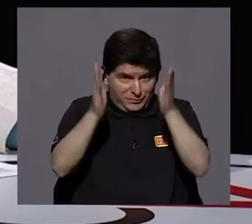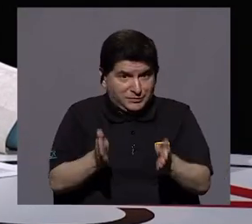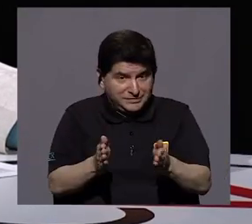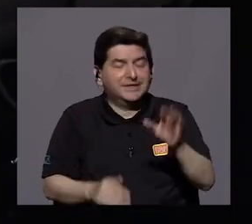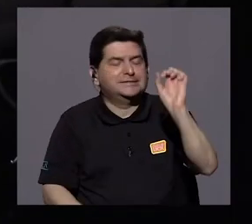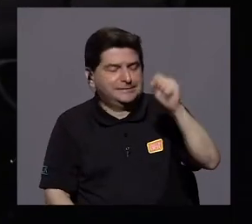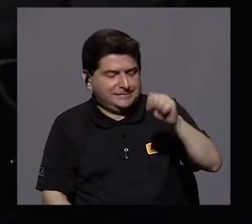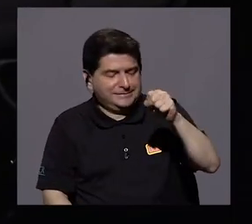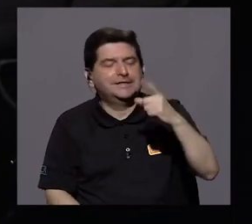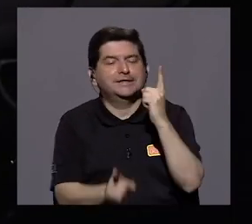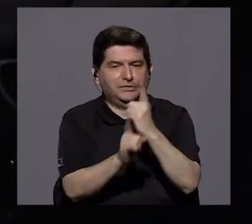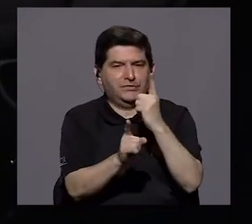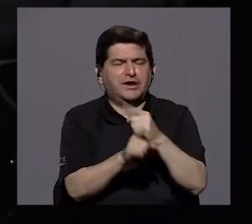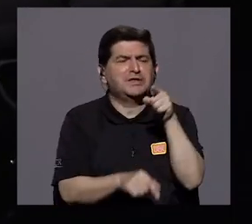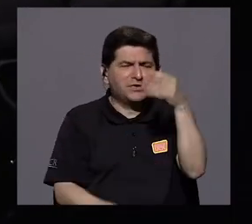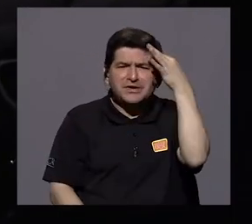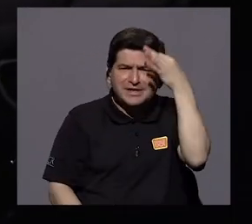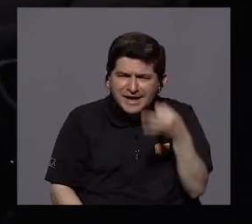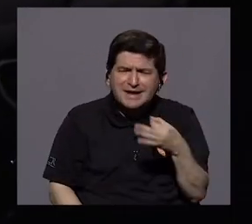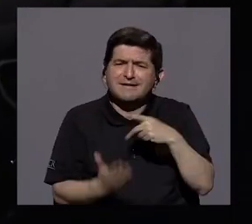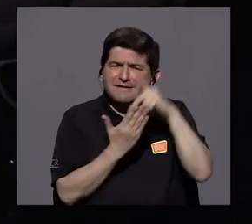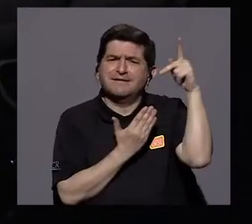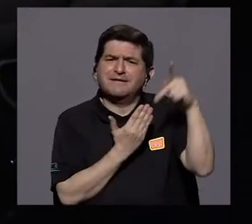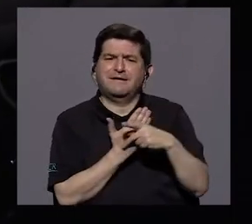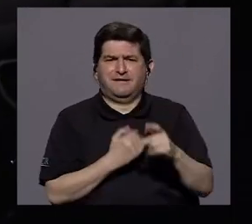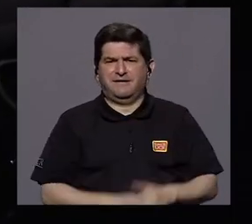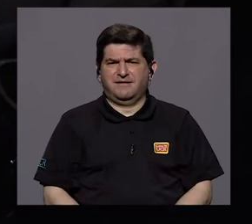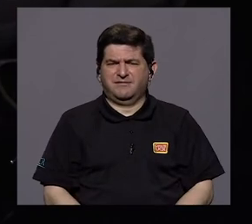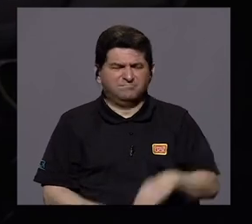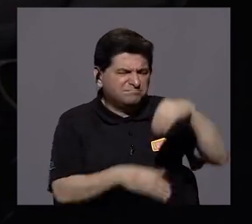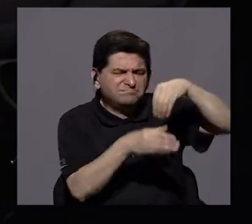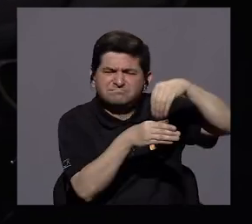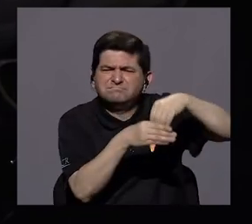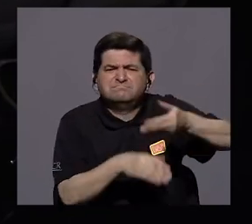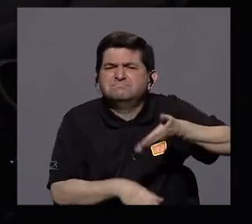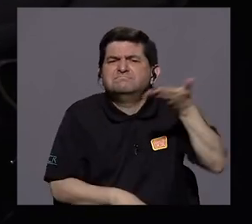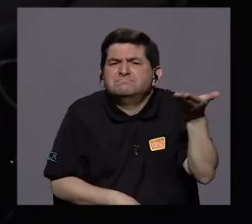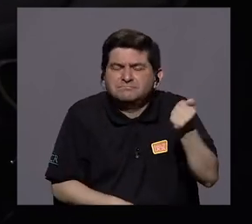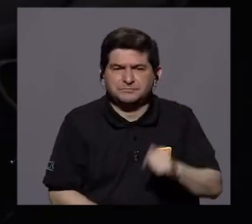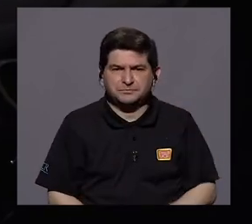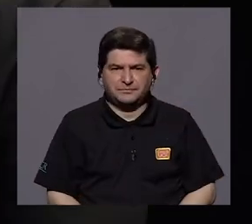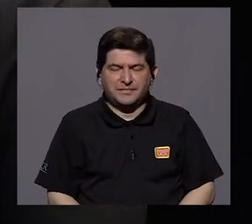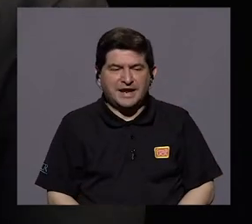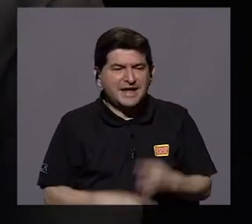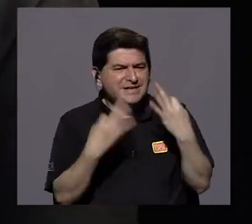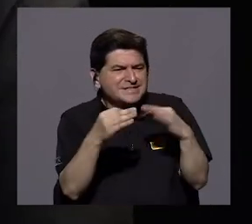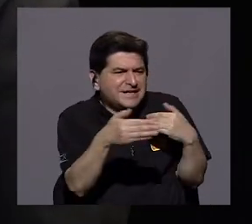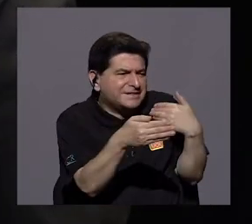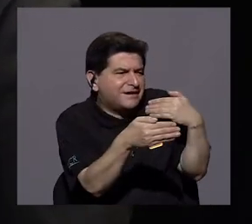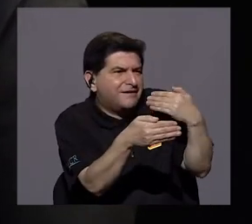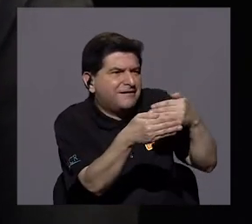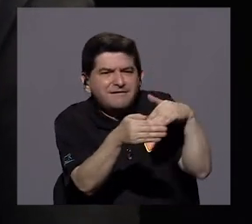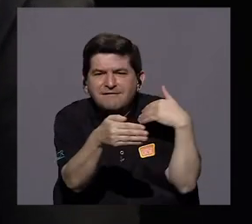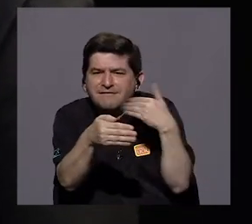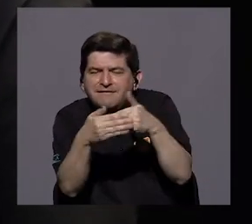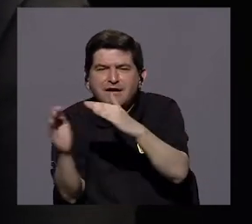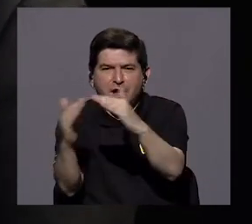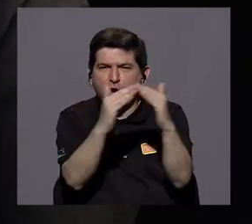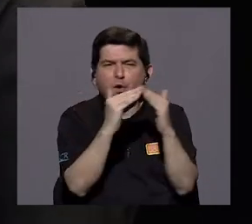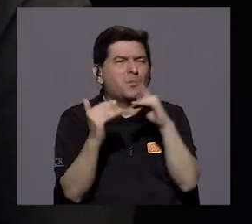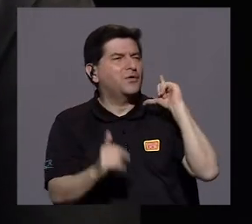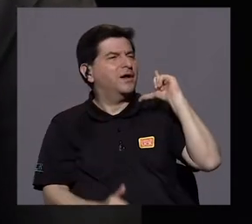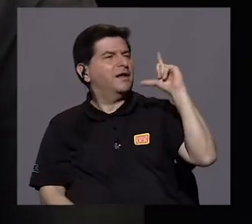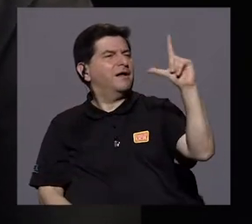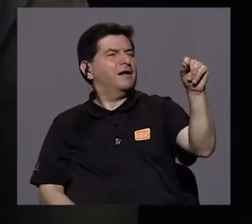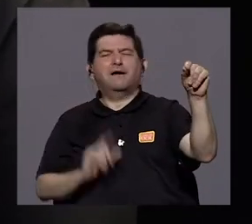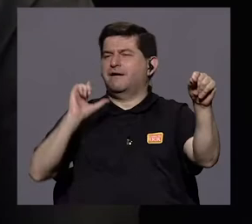Puriscaleño, ciertamente. ¿Y en qué consiste? Es acercarnos a las comunidades